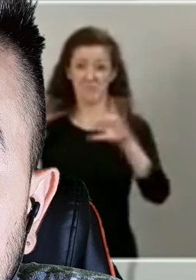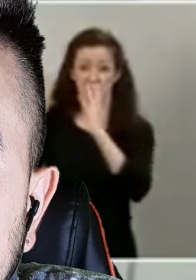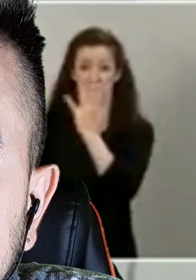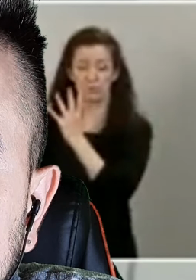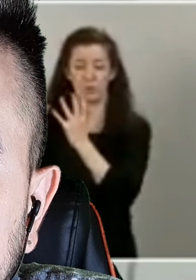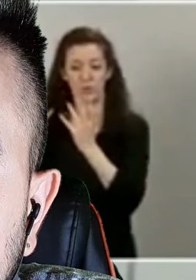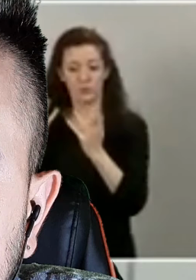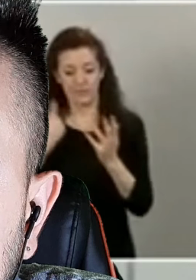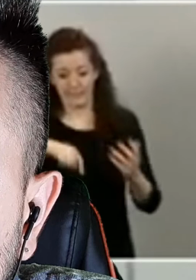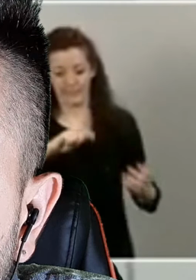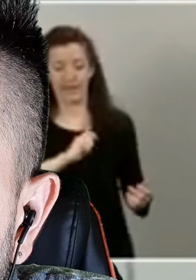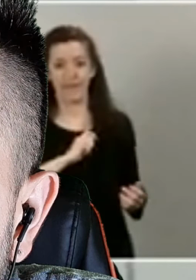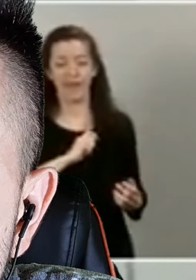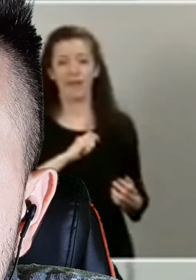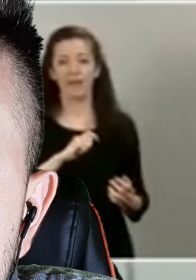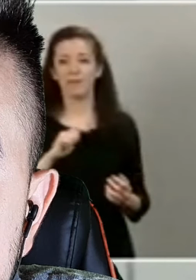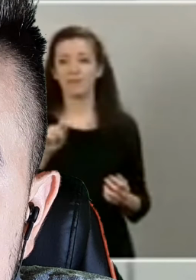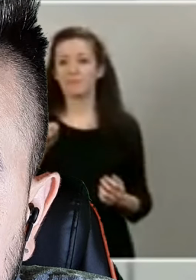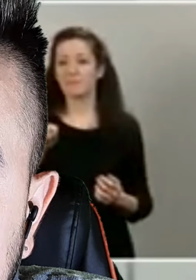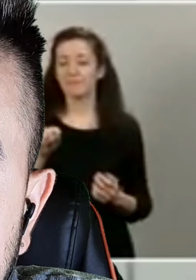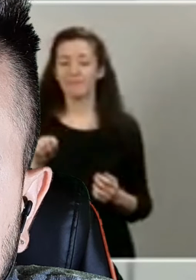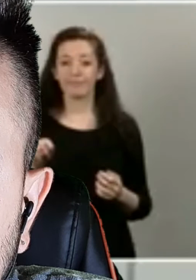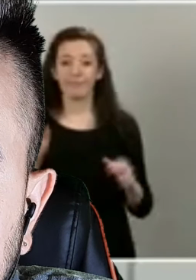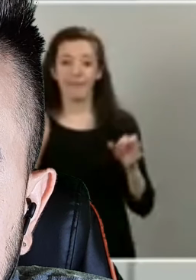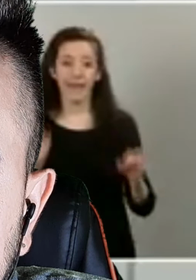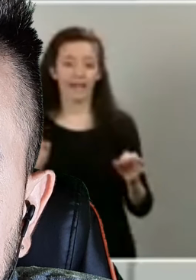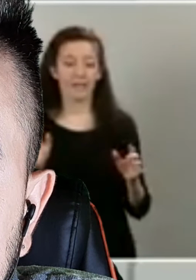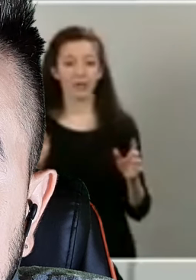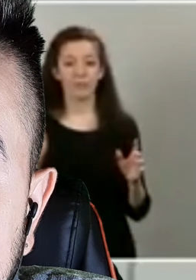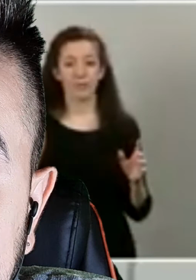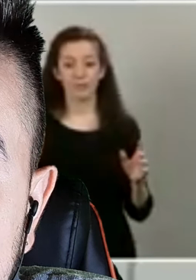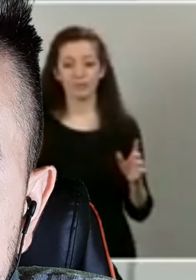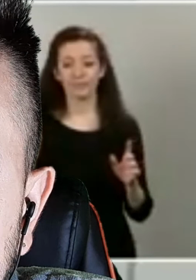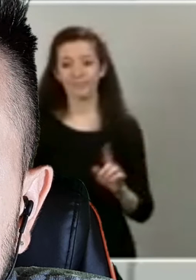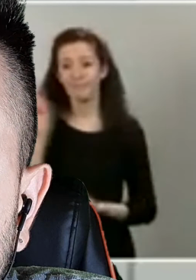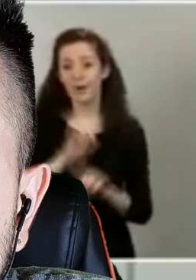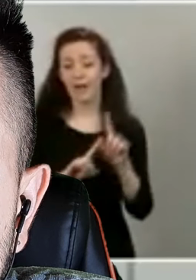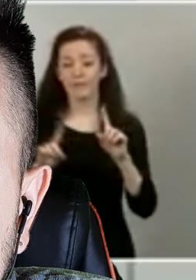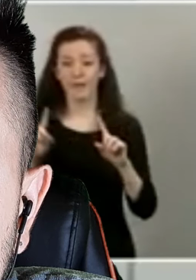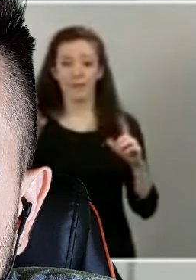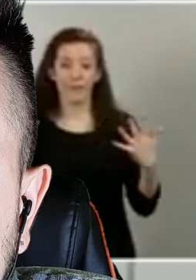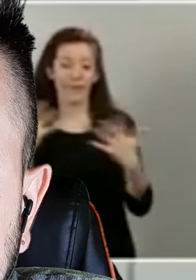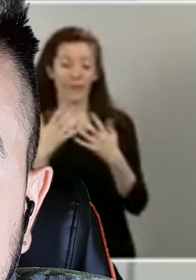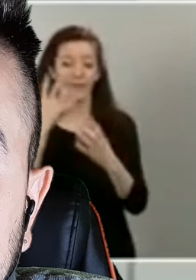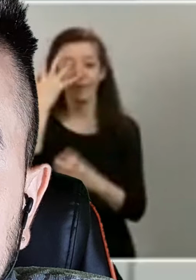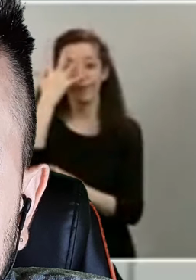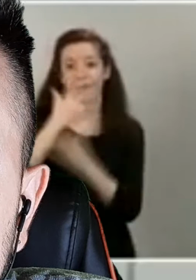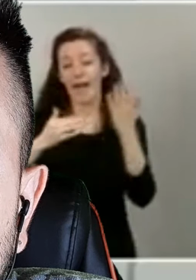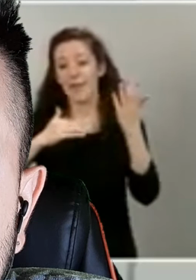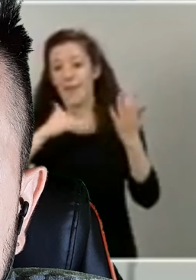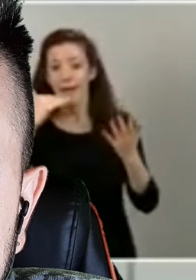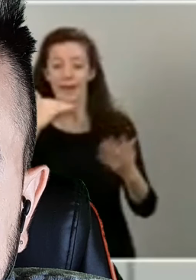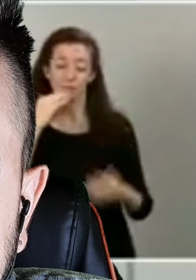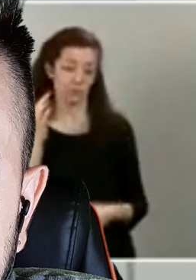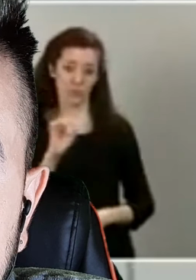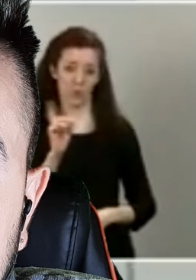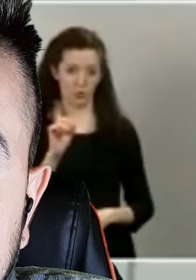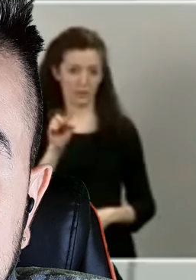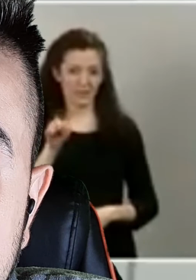son completamente y lógicas hay a millones de personas que se hayan quedado en el té y que su situación familiar